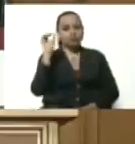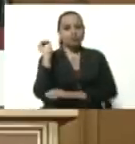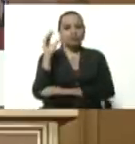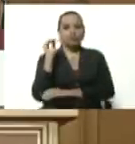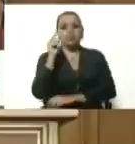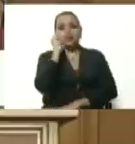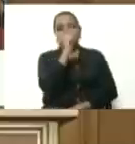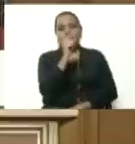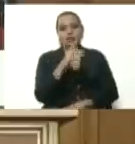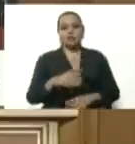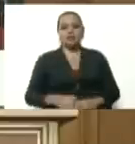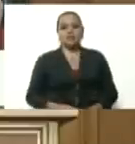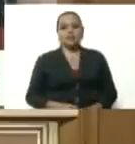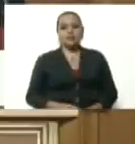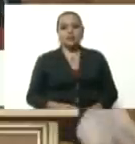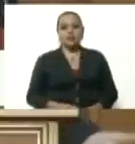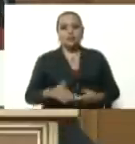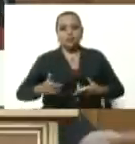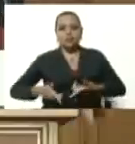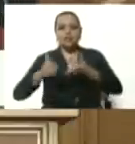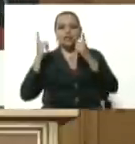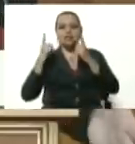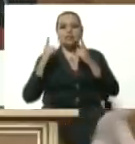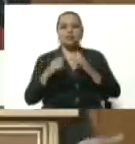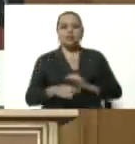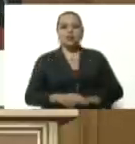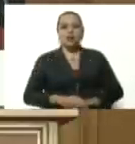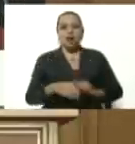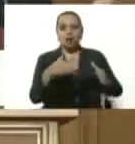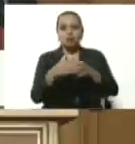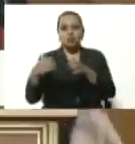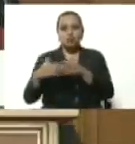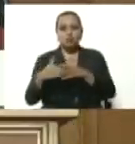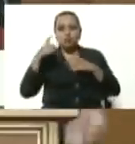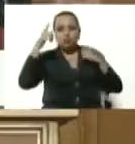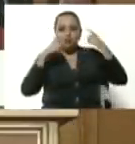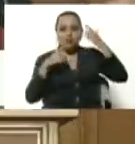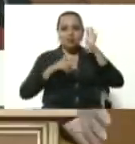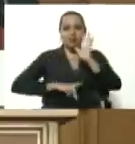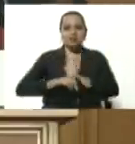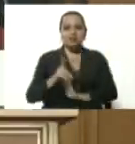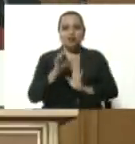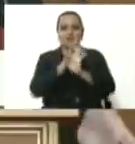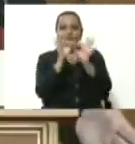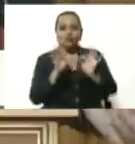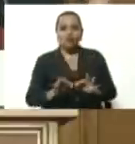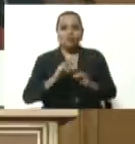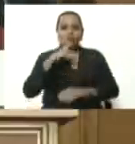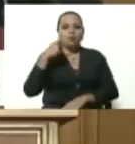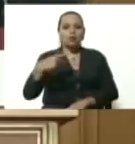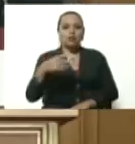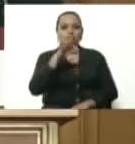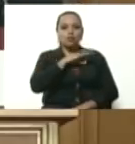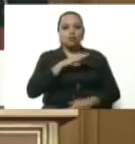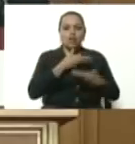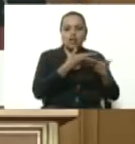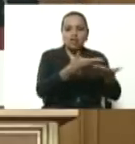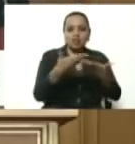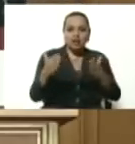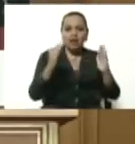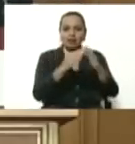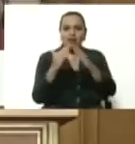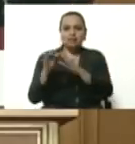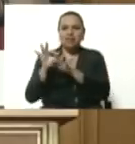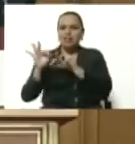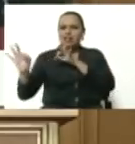nosotros dejamos a los chavistas desarrollar su modelo político, social, construir viviendas y entregarlas alejándose de